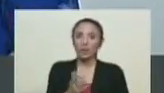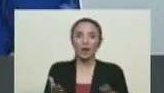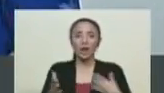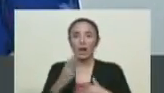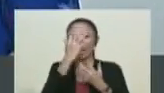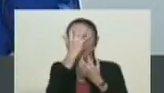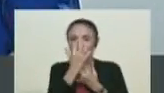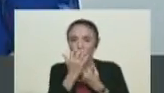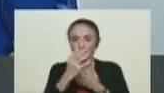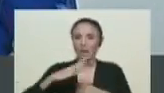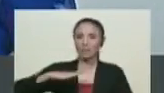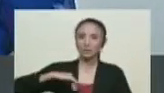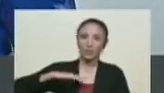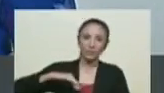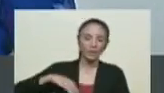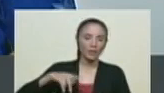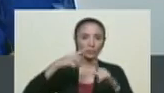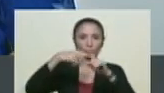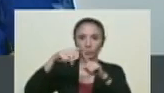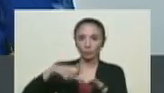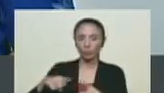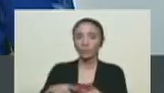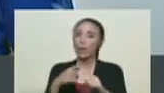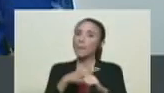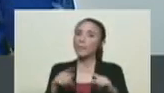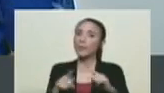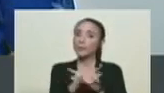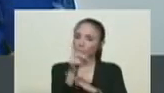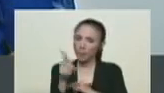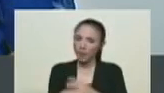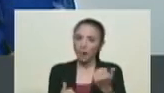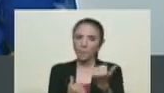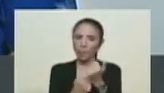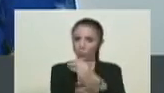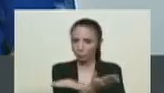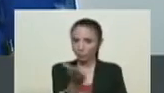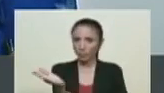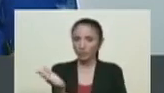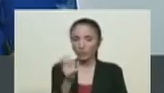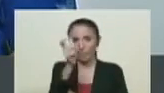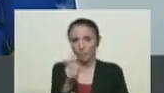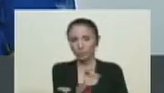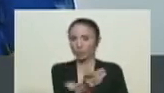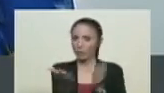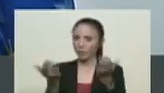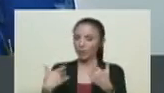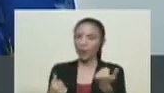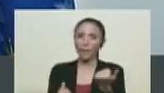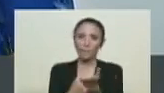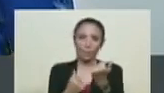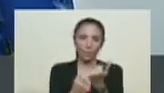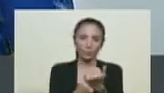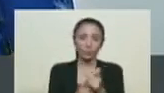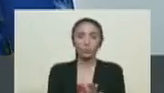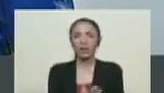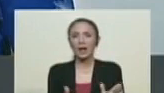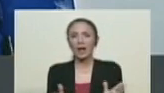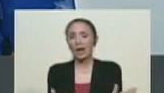al DGCIN, pero pido apoyo en ustedes, ciudadanos, ciudadanos. Vamos a repudiar todos los actos